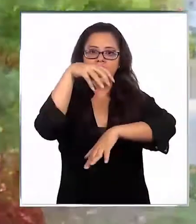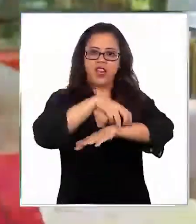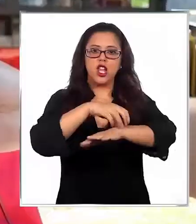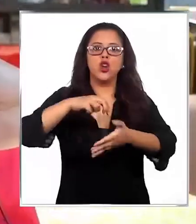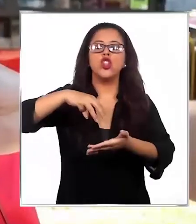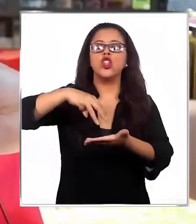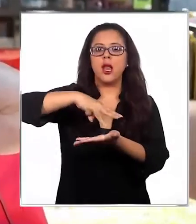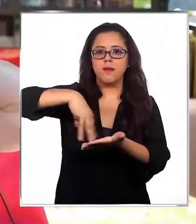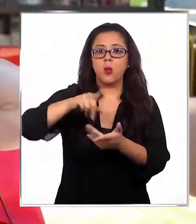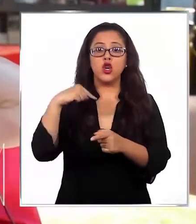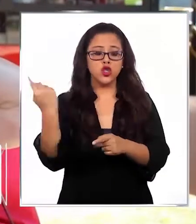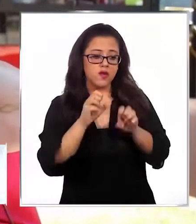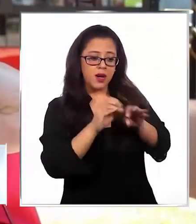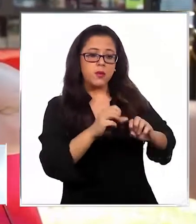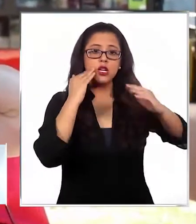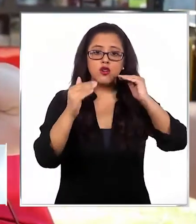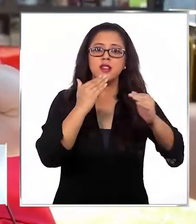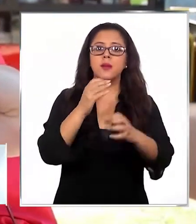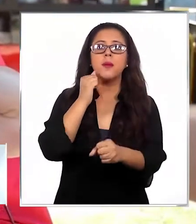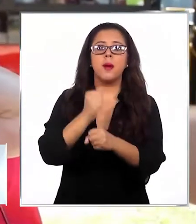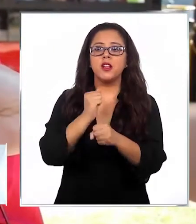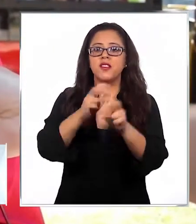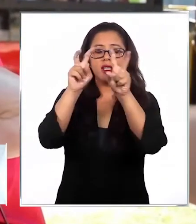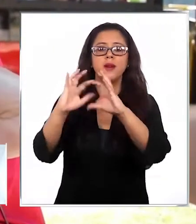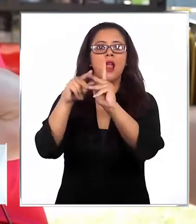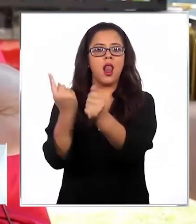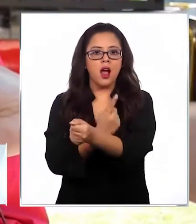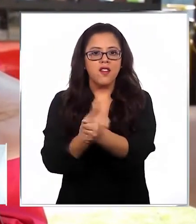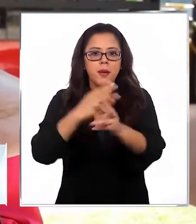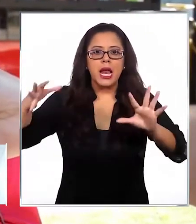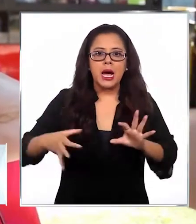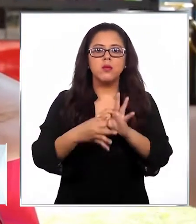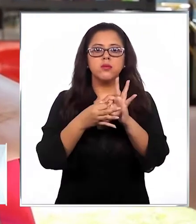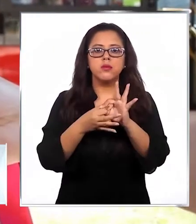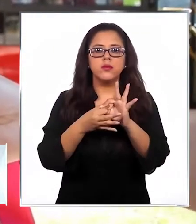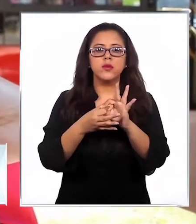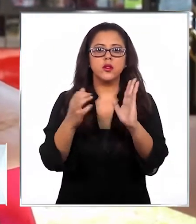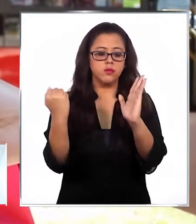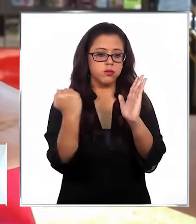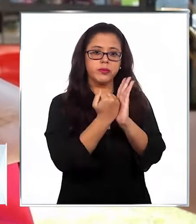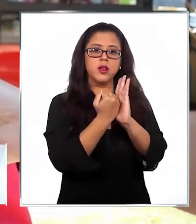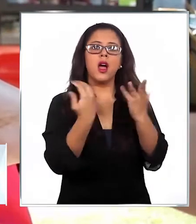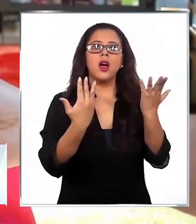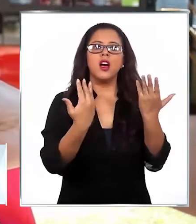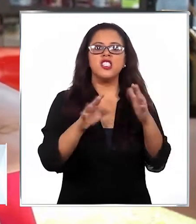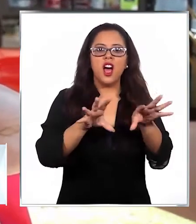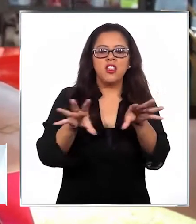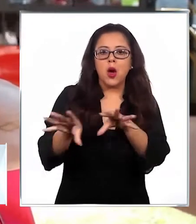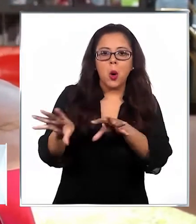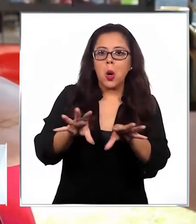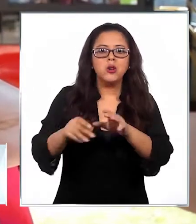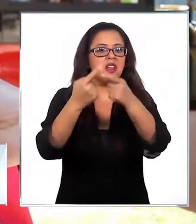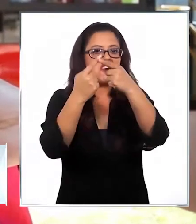a capacitar a los niños, vamos a trabajar dentro del ámbito de la familia con el etiquetado de los electrodomésticos, con